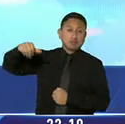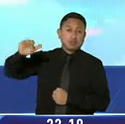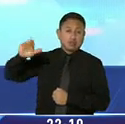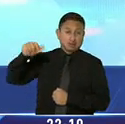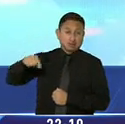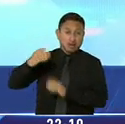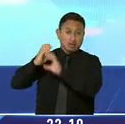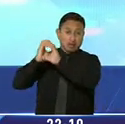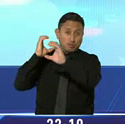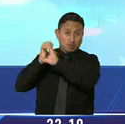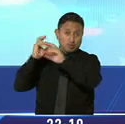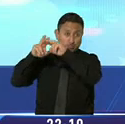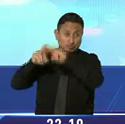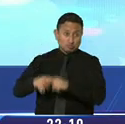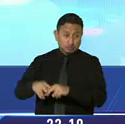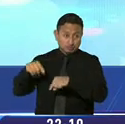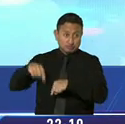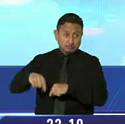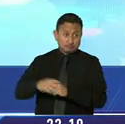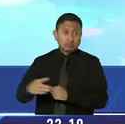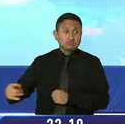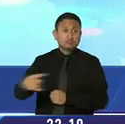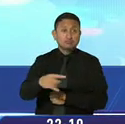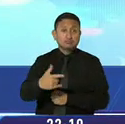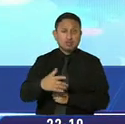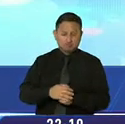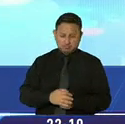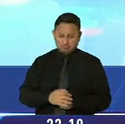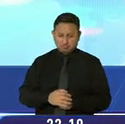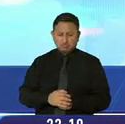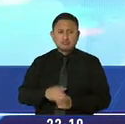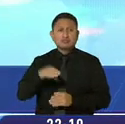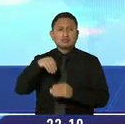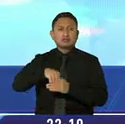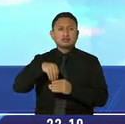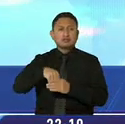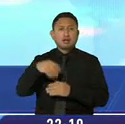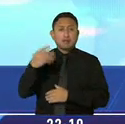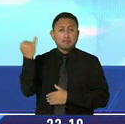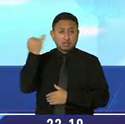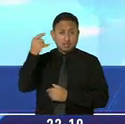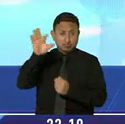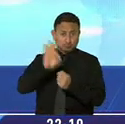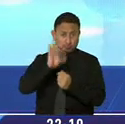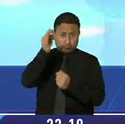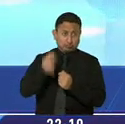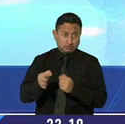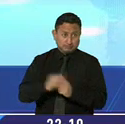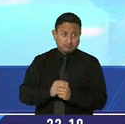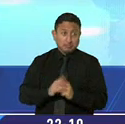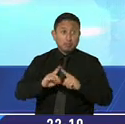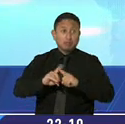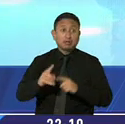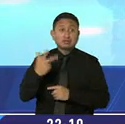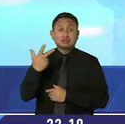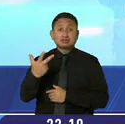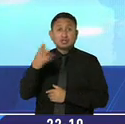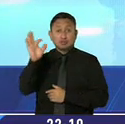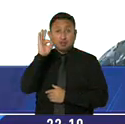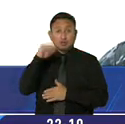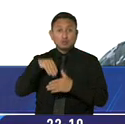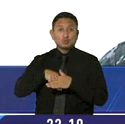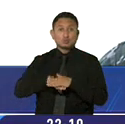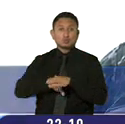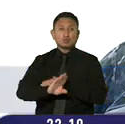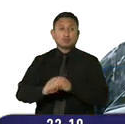en las bodegas, encontraron un saco de yute que llevaba verde, pero se ingeniaron para camuflar tres paquetes de marihuana. En nuestro